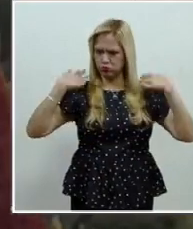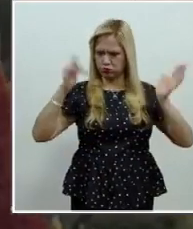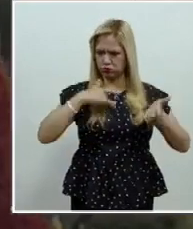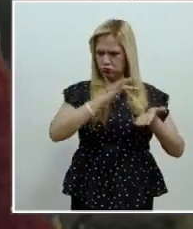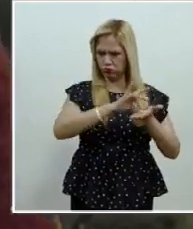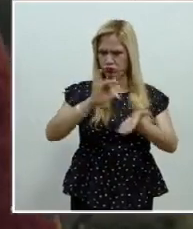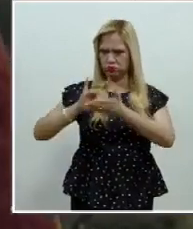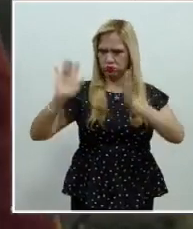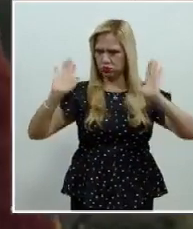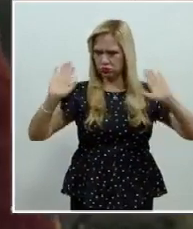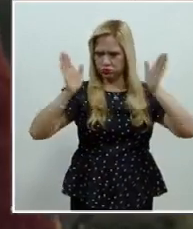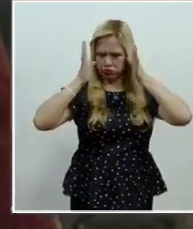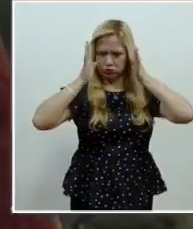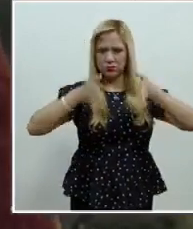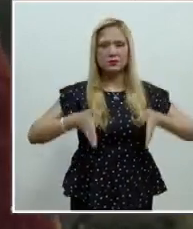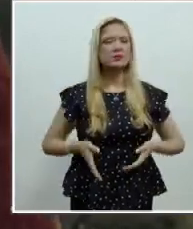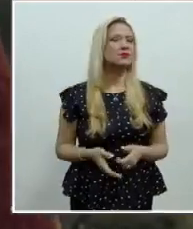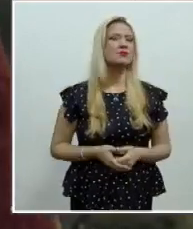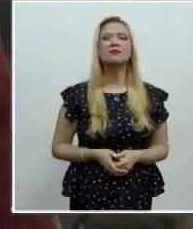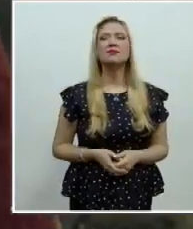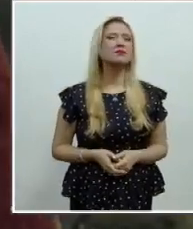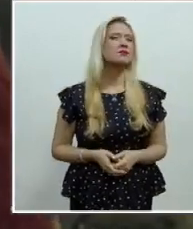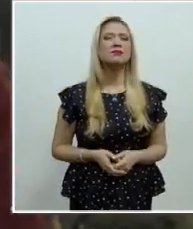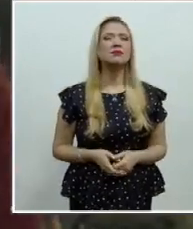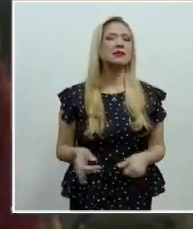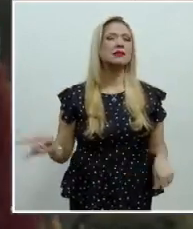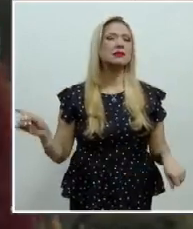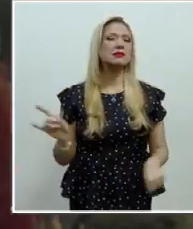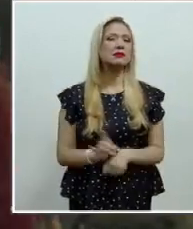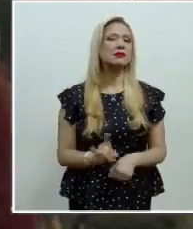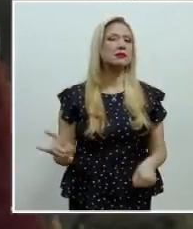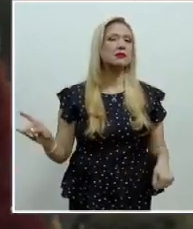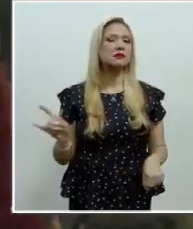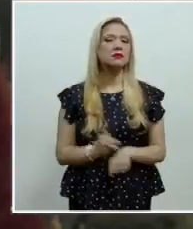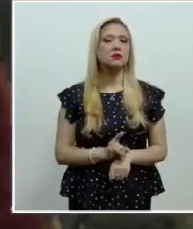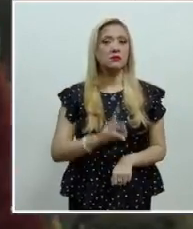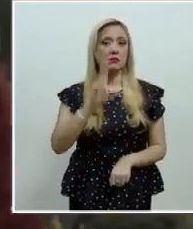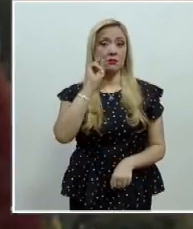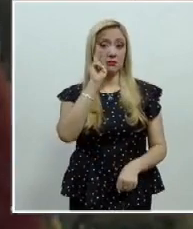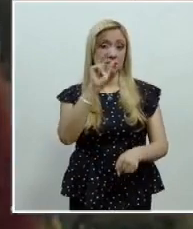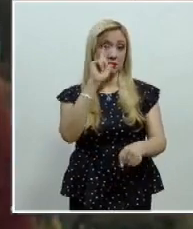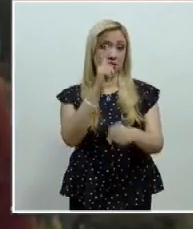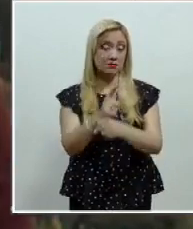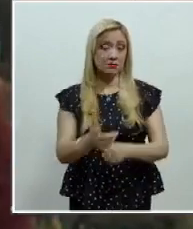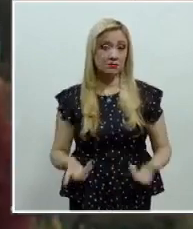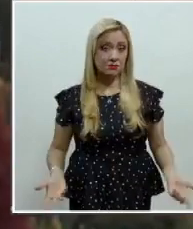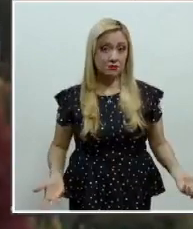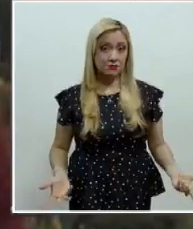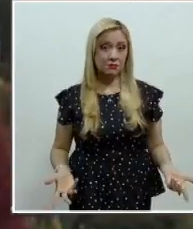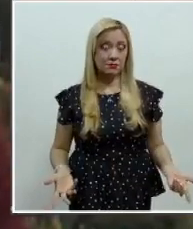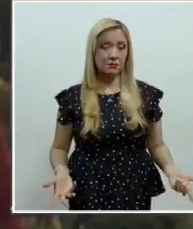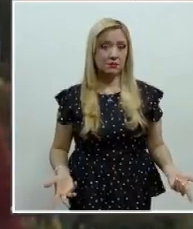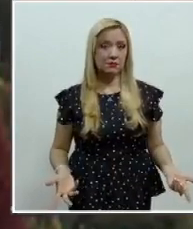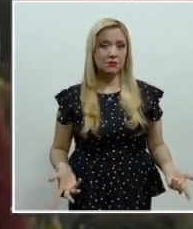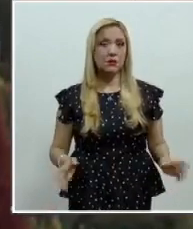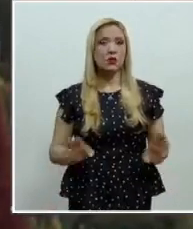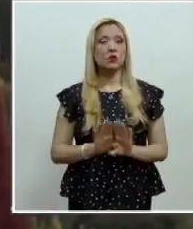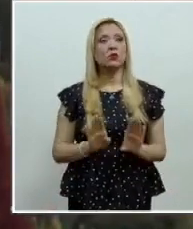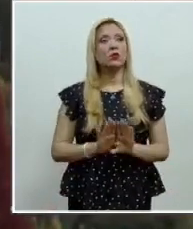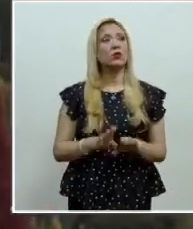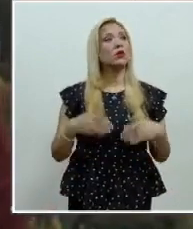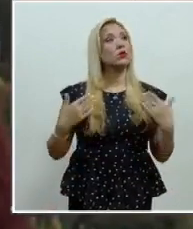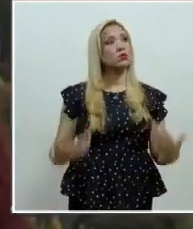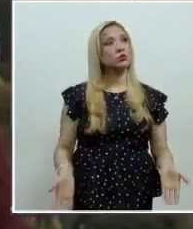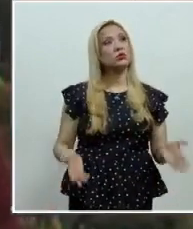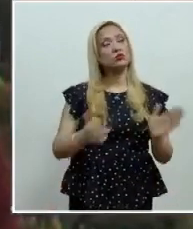cotidianamente escuchamos que son estos sesgos invisibles que se vuelven imperceptibles pues por la aparente neutralidad de